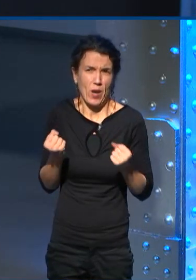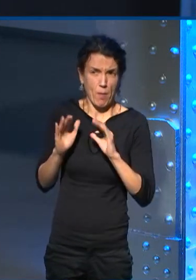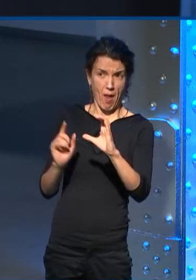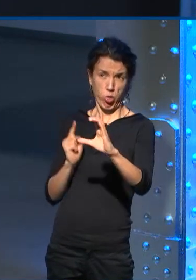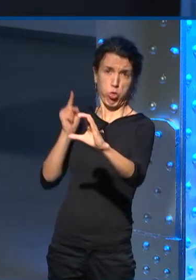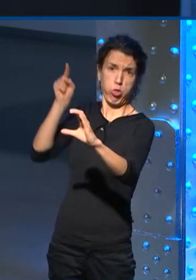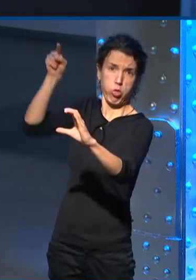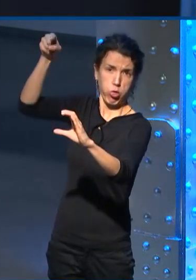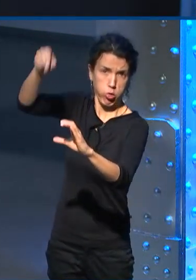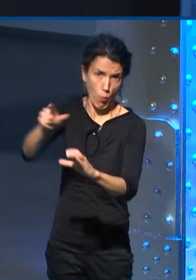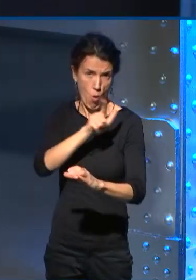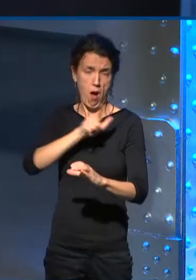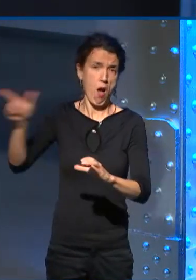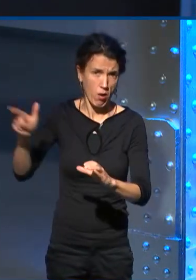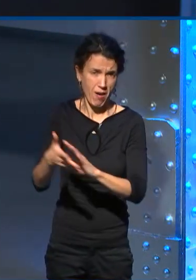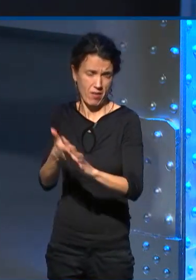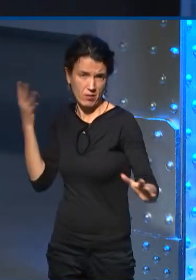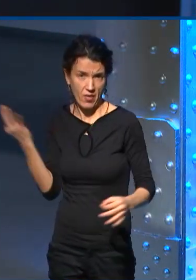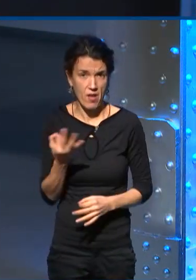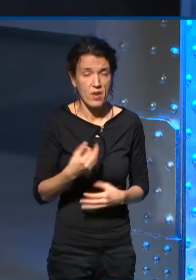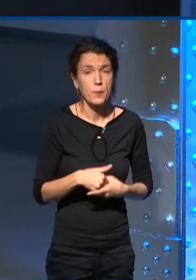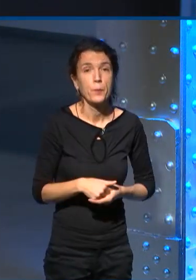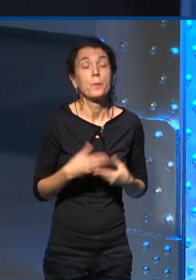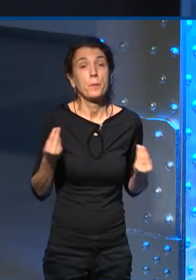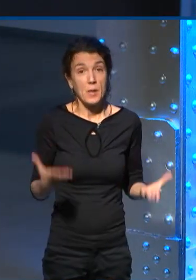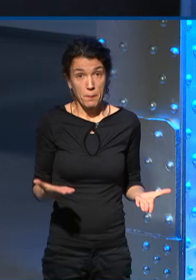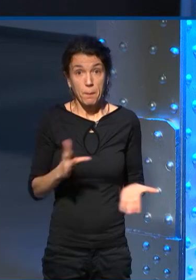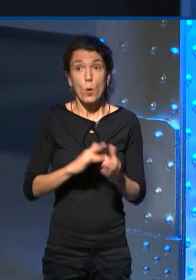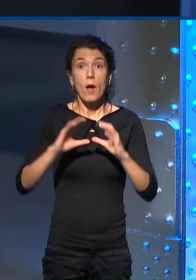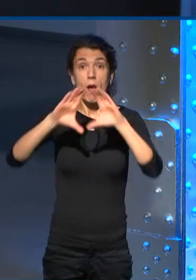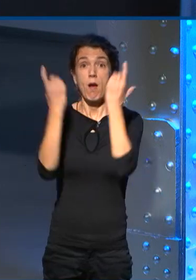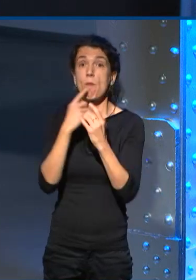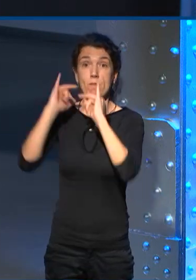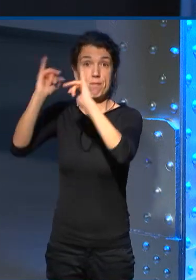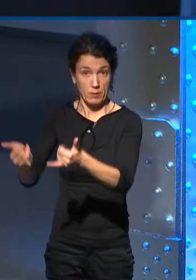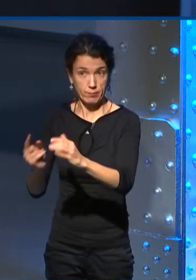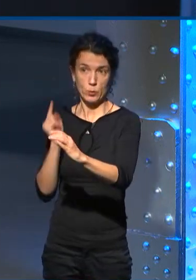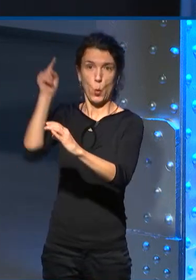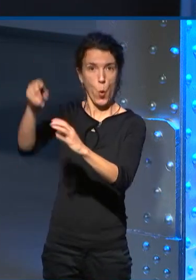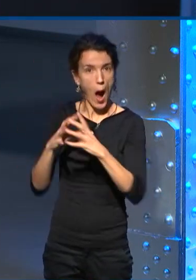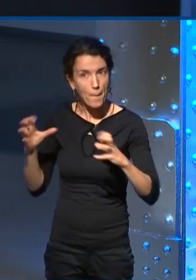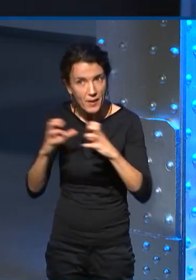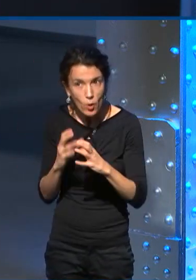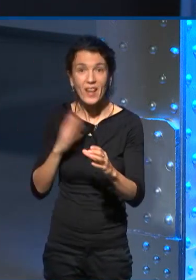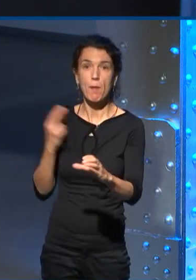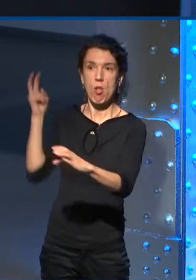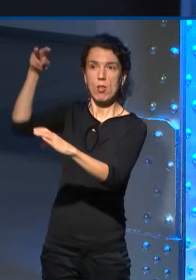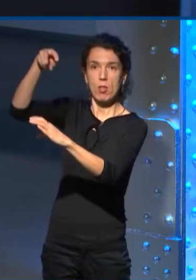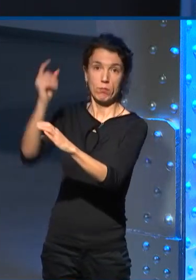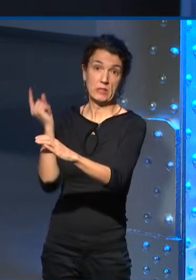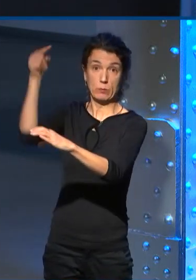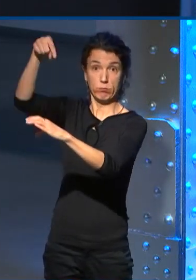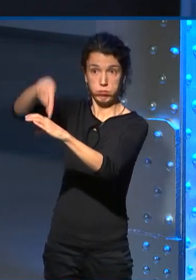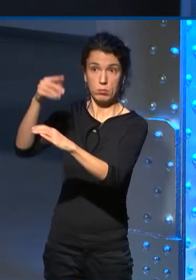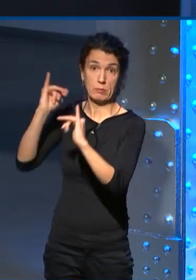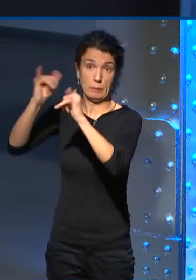poder hacer todo este viaje. Muy bien, hemos llegado a Marte. Vamos a una misión ambiciosa. Queremos además aterrizar en Marte. es lo que se